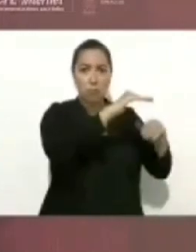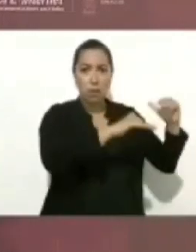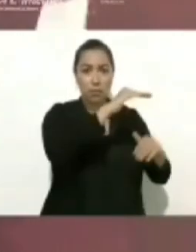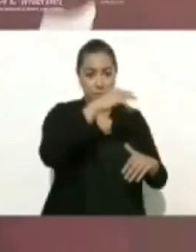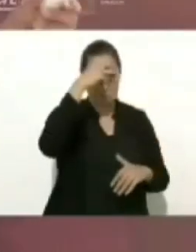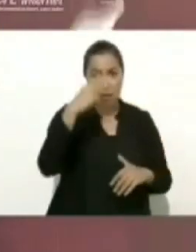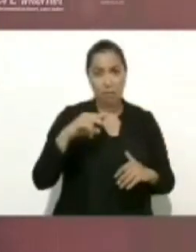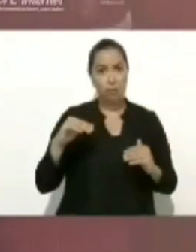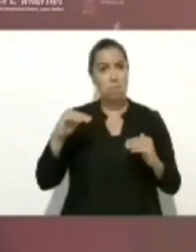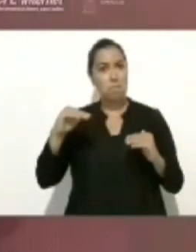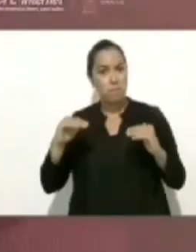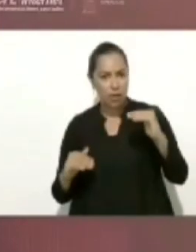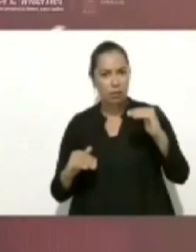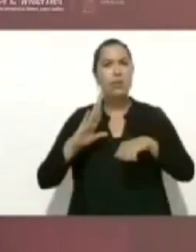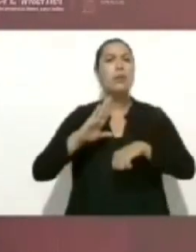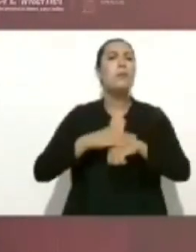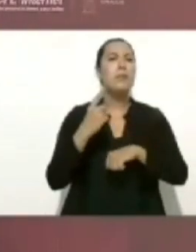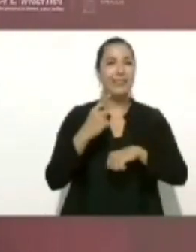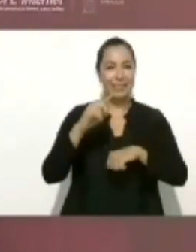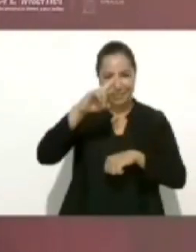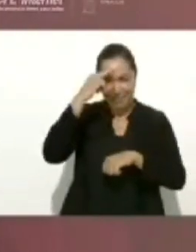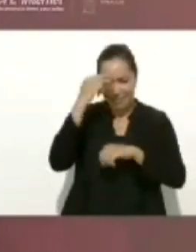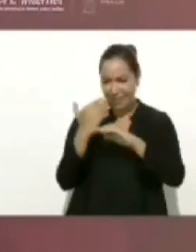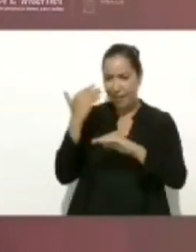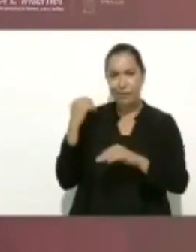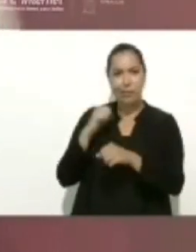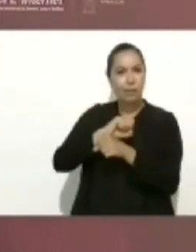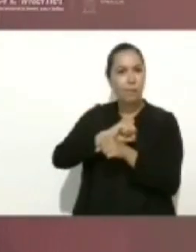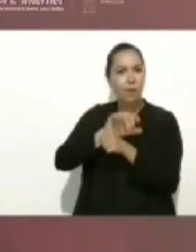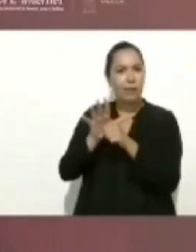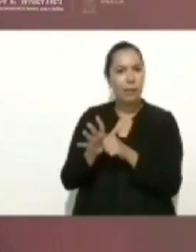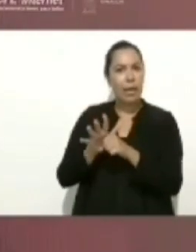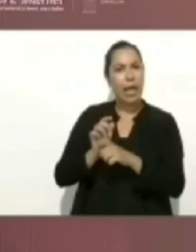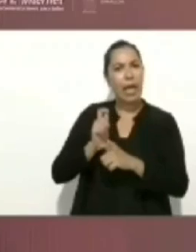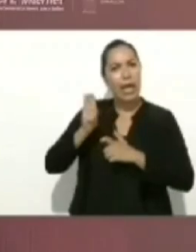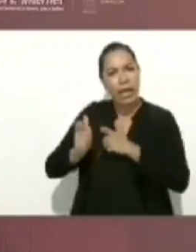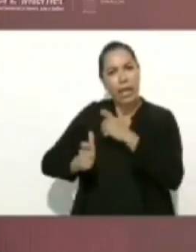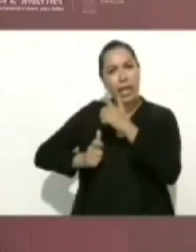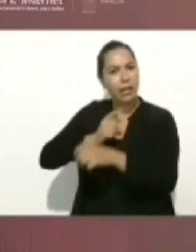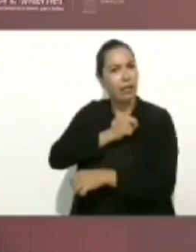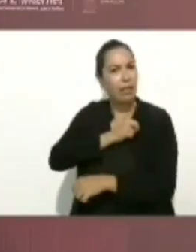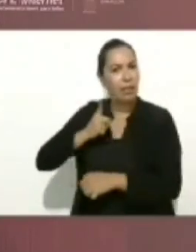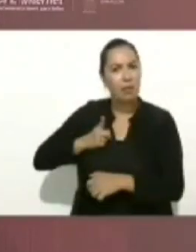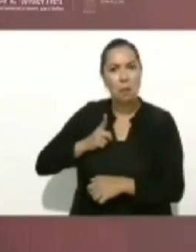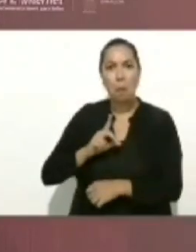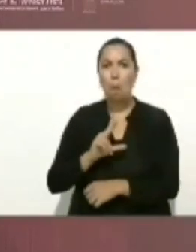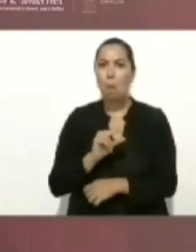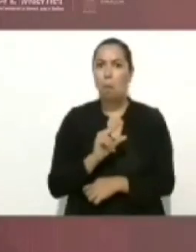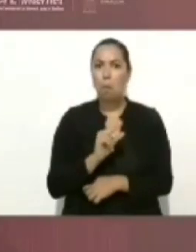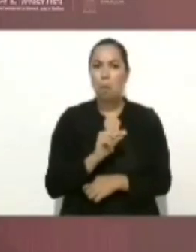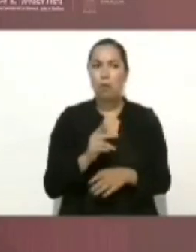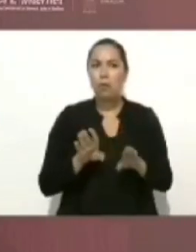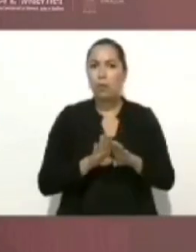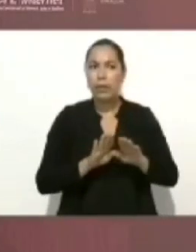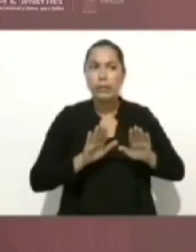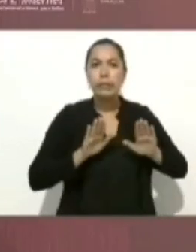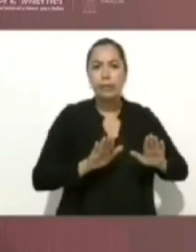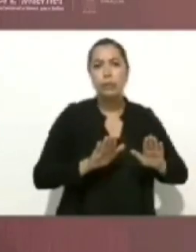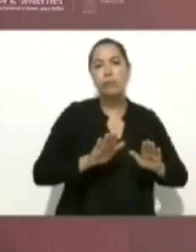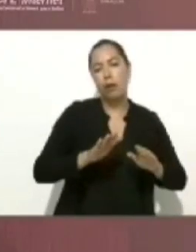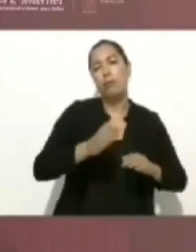¿Por qué no nos endeudamos con la pandemia? Sí, se paró la economía. Me